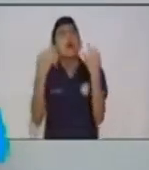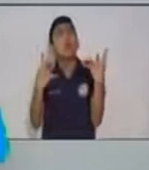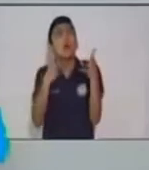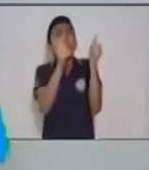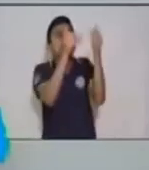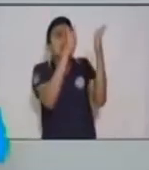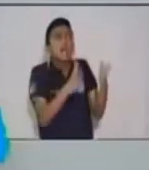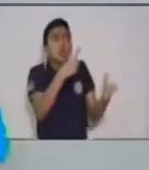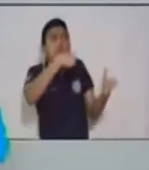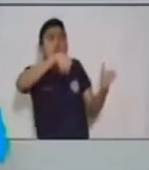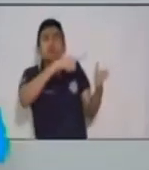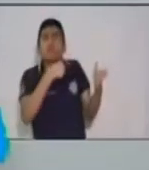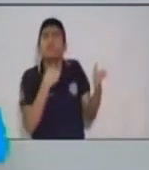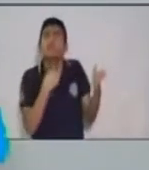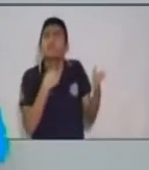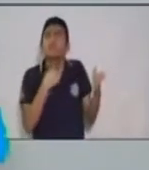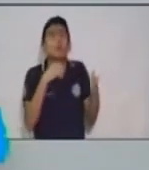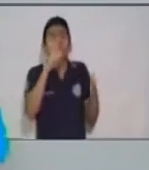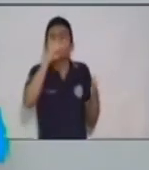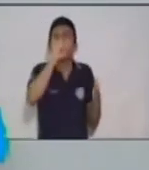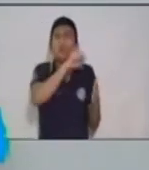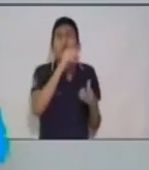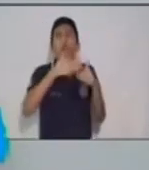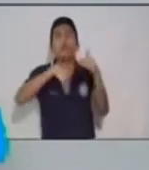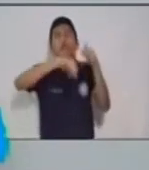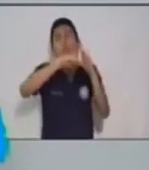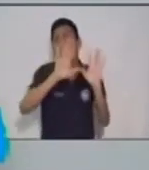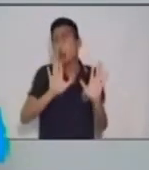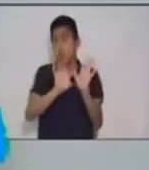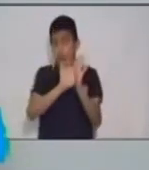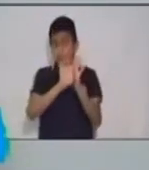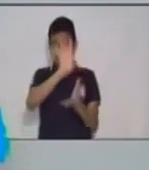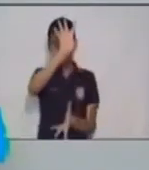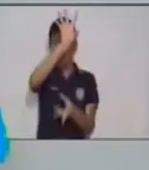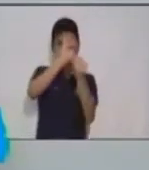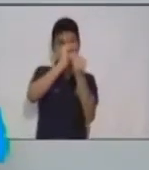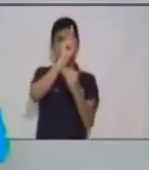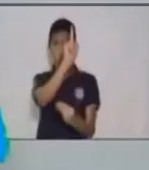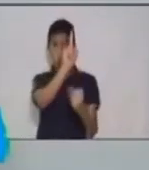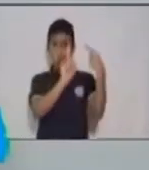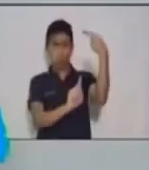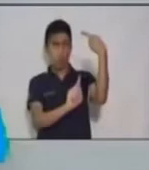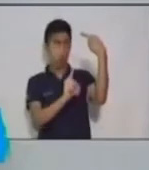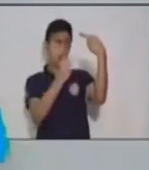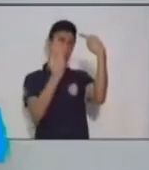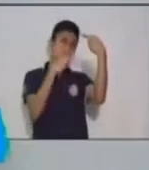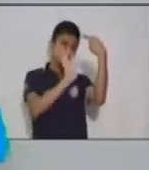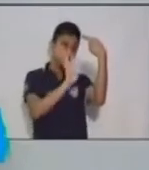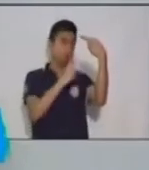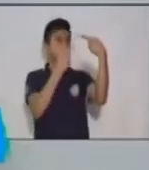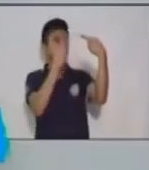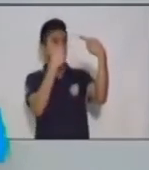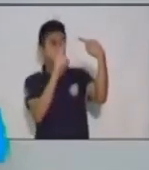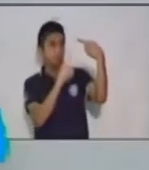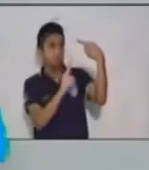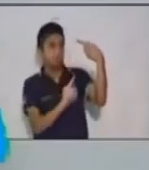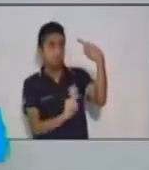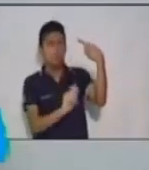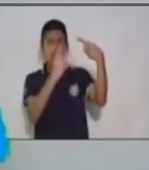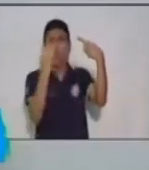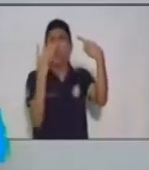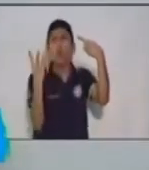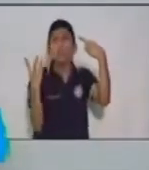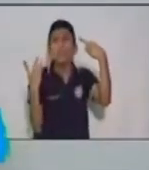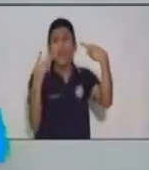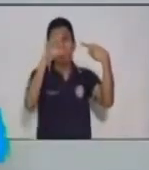fútbol? ¿A cuánto les gusta jugar fútbol? Por ejemplo, al estudiante 1, al 2, al 6,